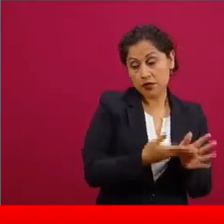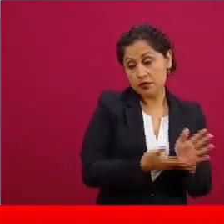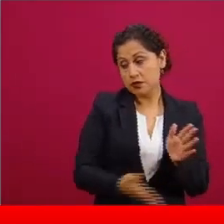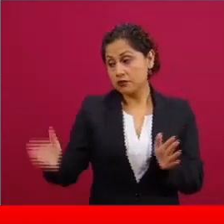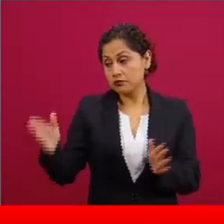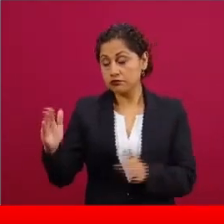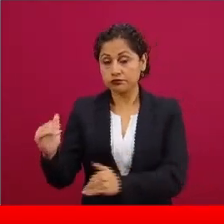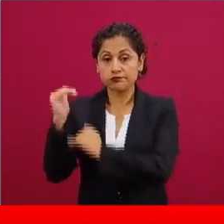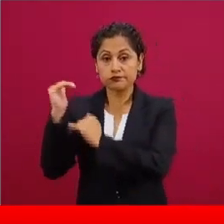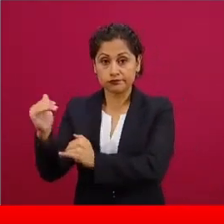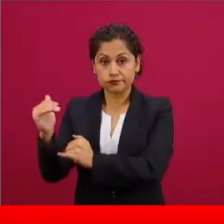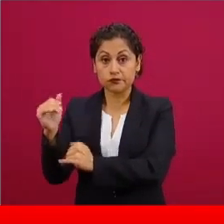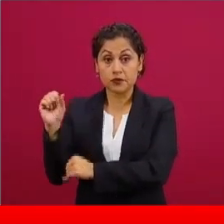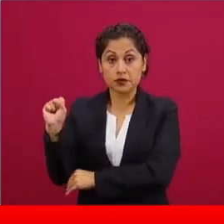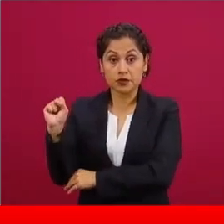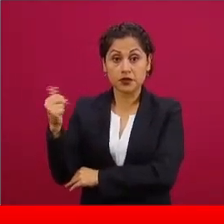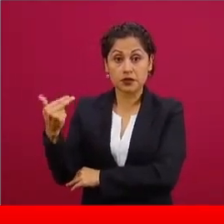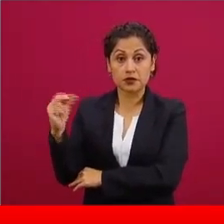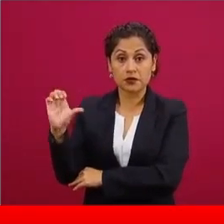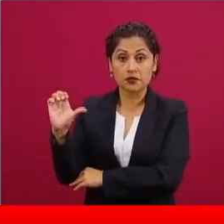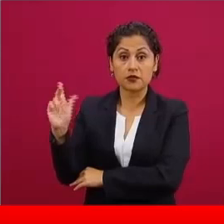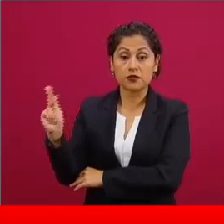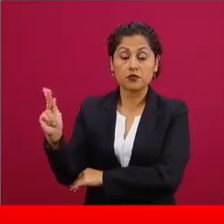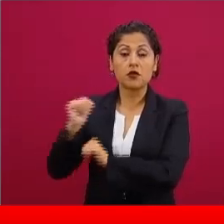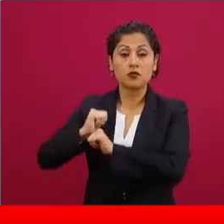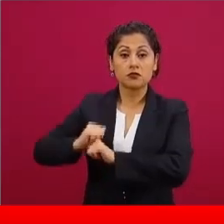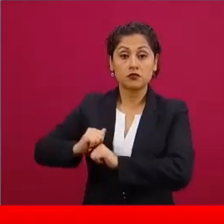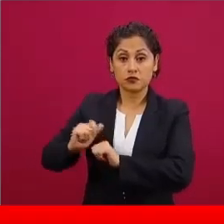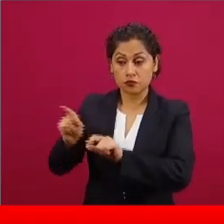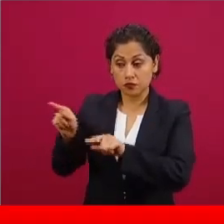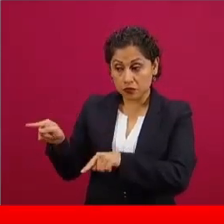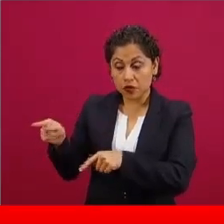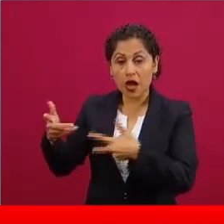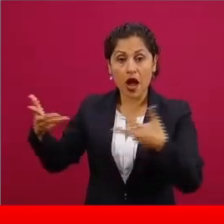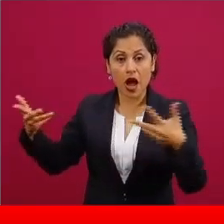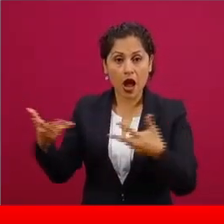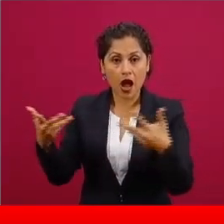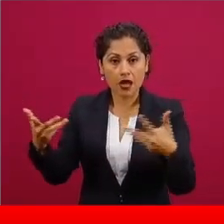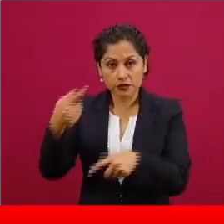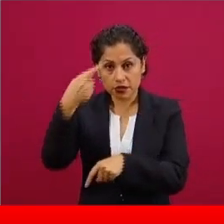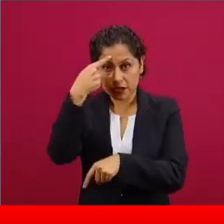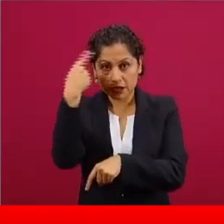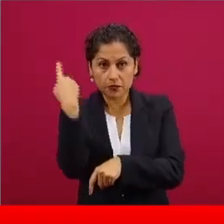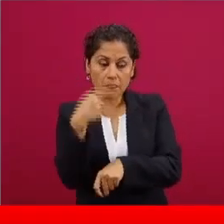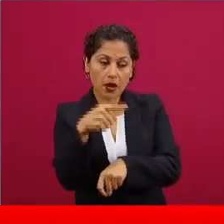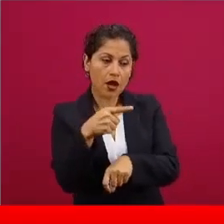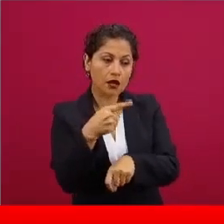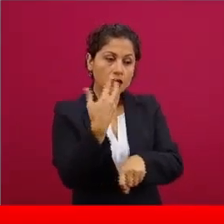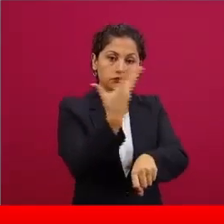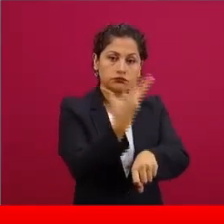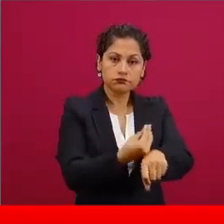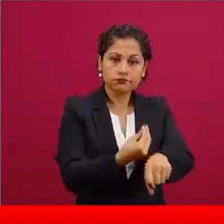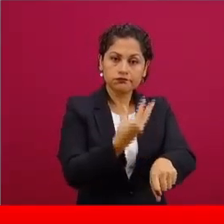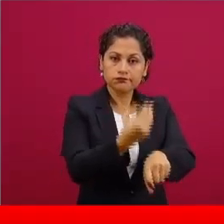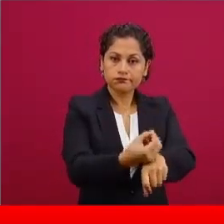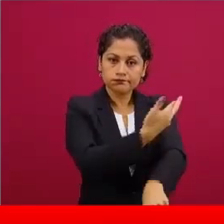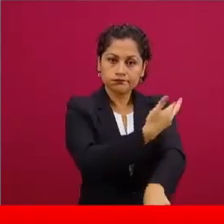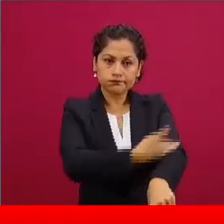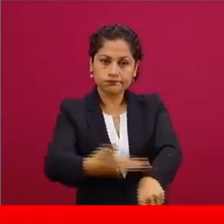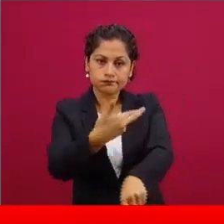a cabo las adecuaciones de carácter presupuestal